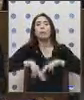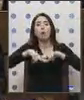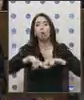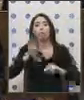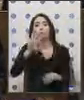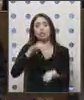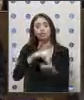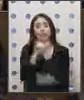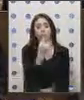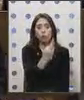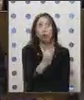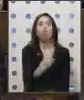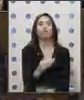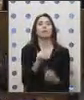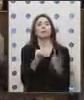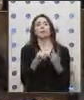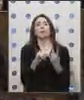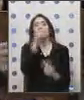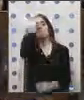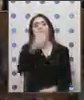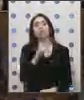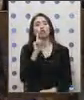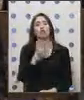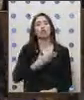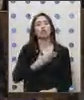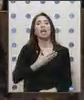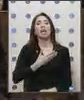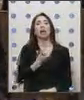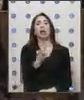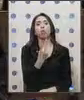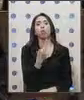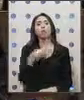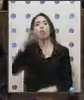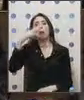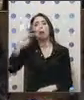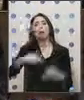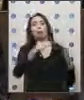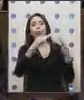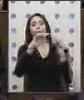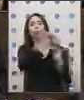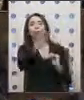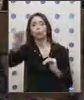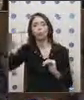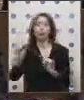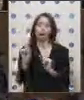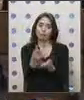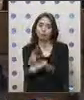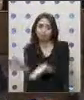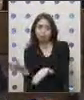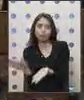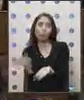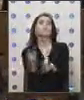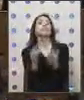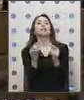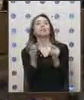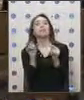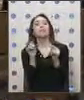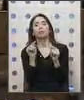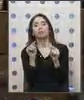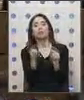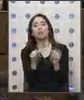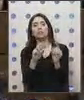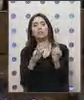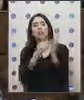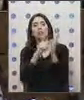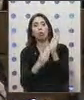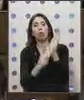propiedad de otro inmueble para hacer efectivamente practicable esta modificación